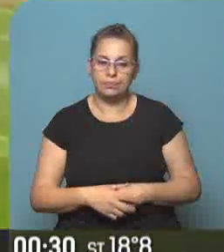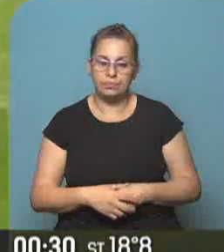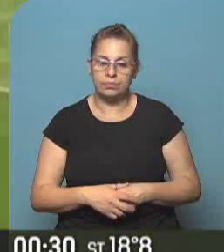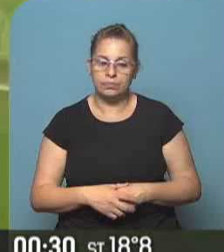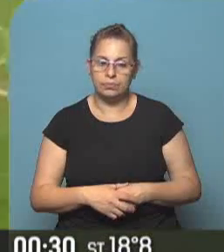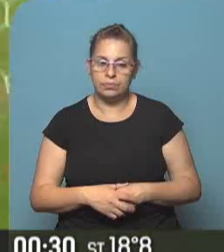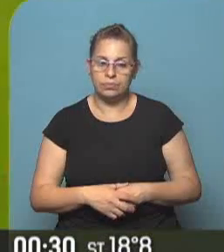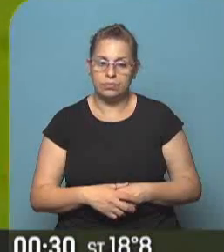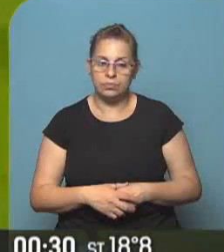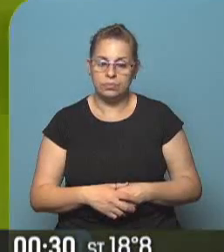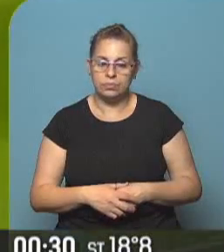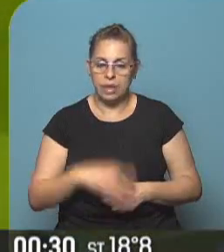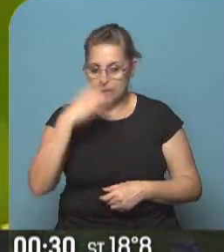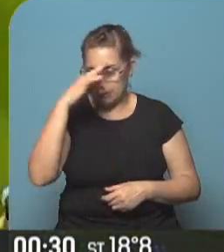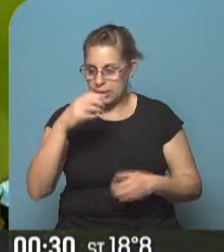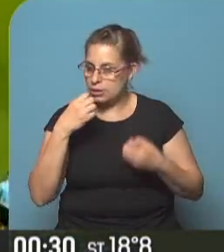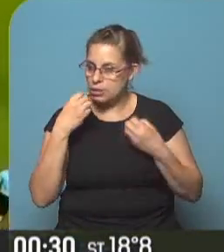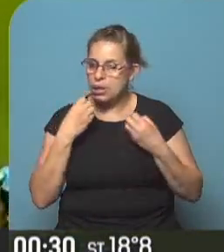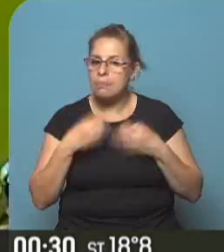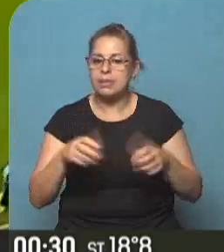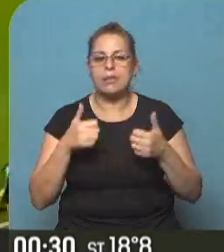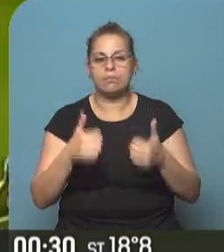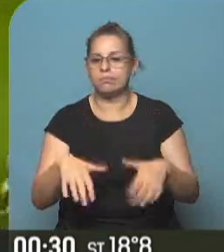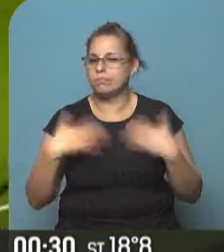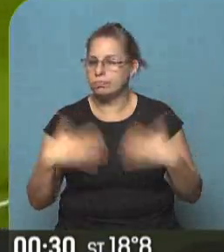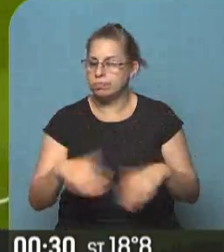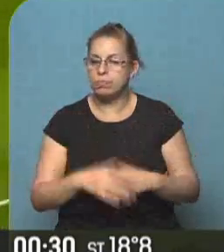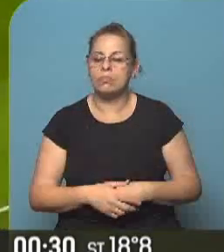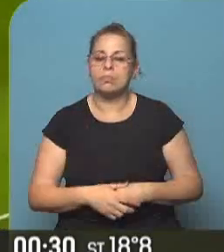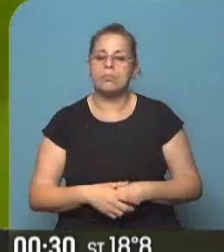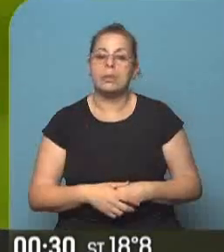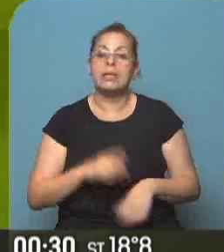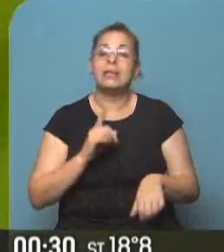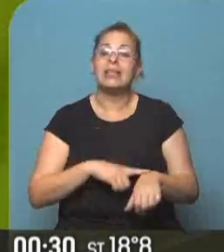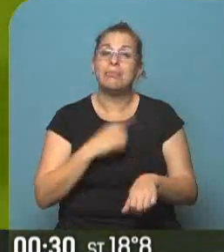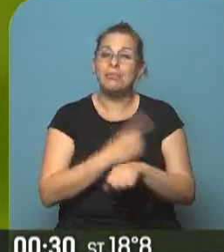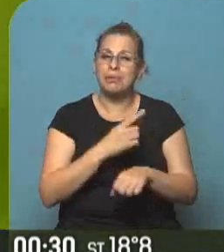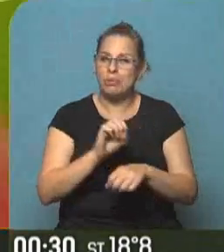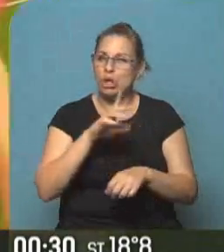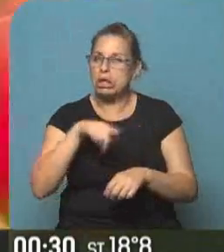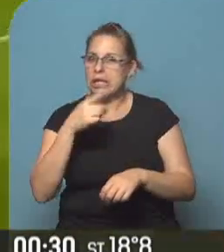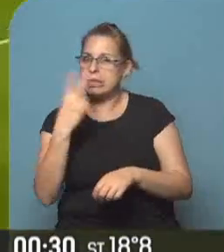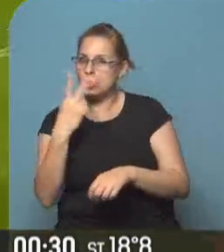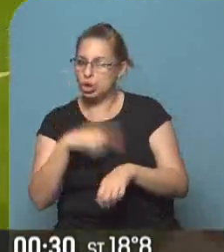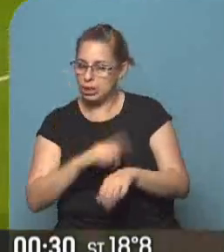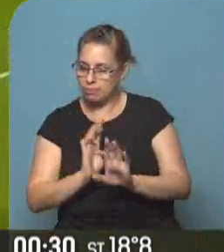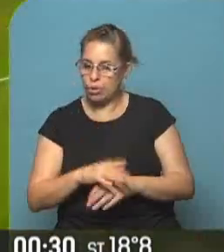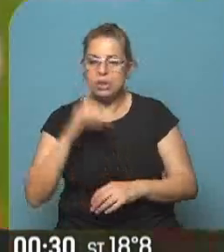que arrancaron con todo, con mucho mejor el primer tiempo que el segundo. Encendido Gigliotti